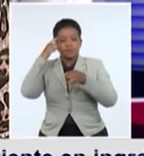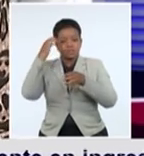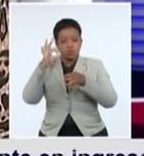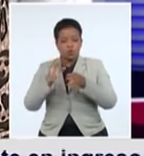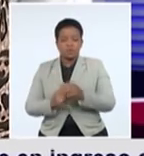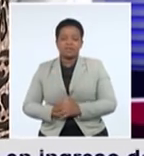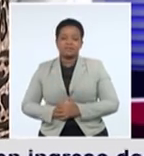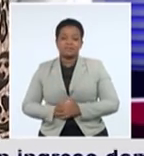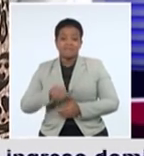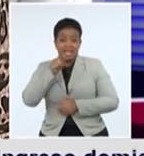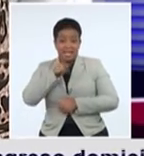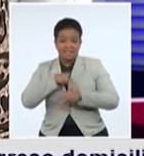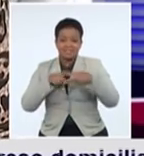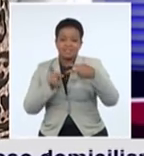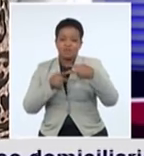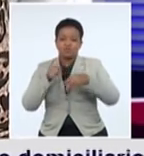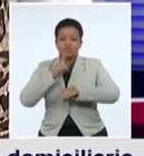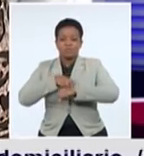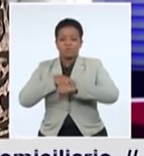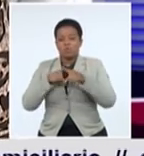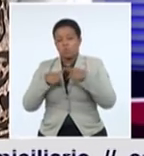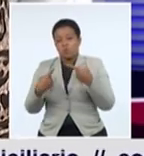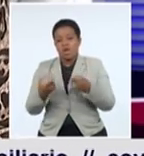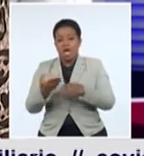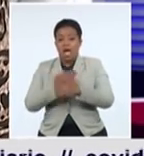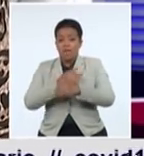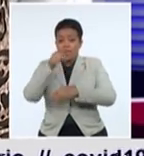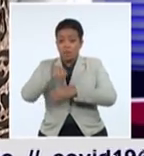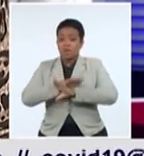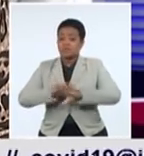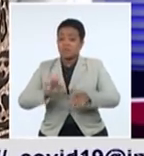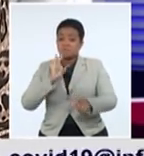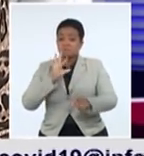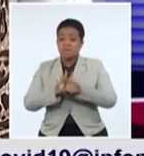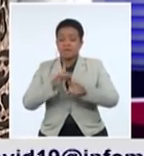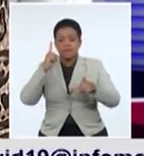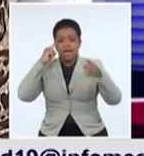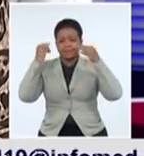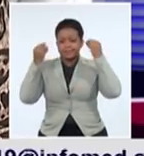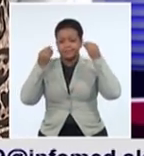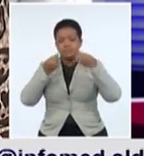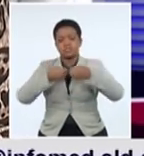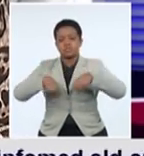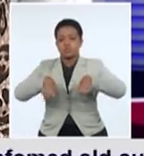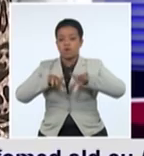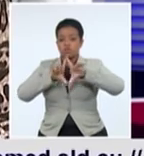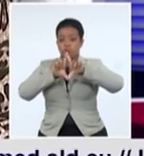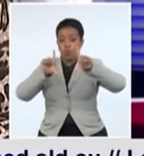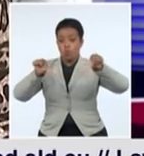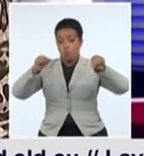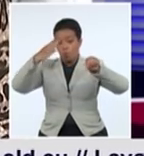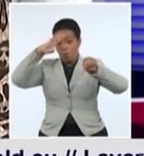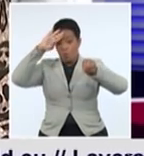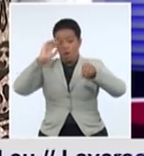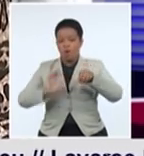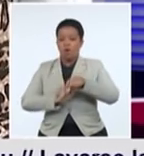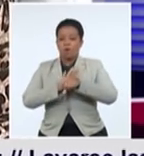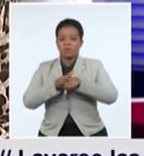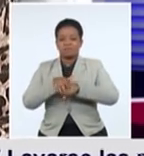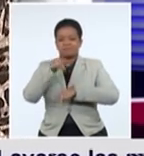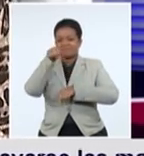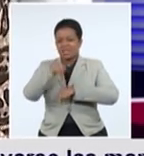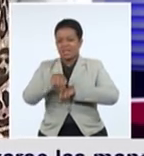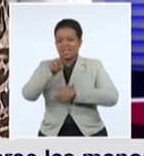en el segundo momento porque antes pasamos ya de inmediato al análisis de la situación epidemiológica en la nación. Está junto a nosotros